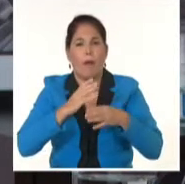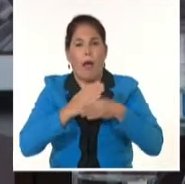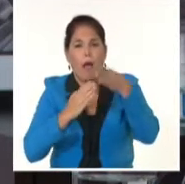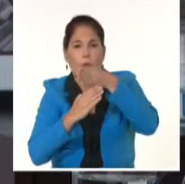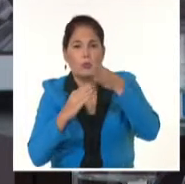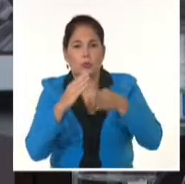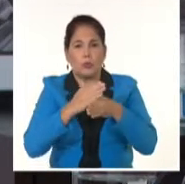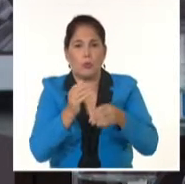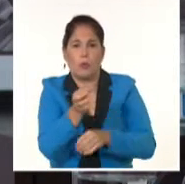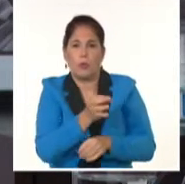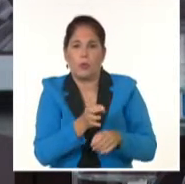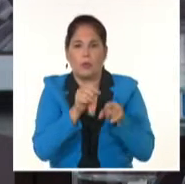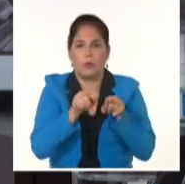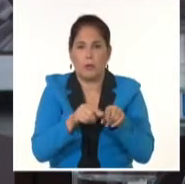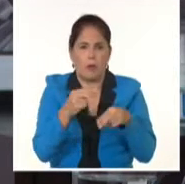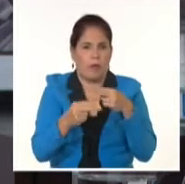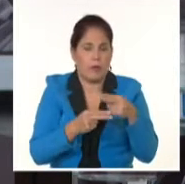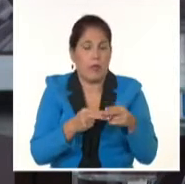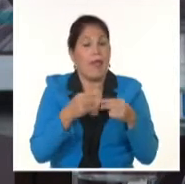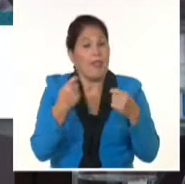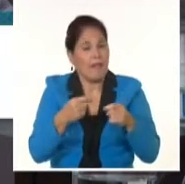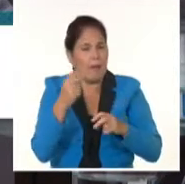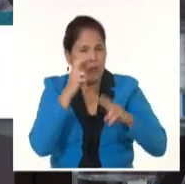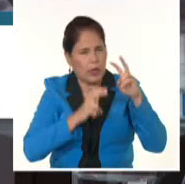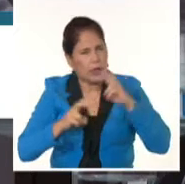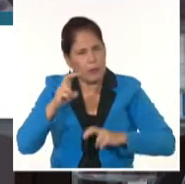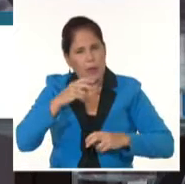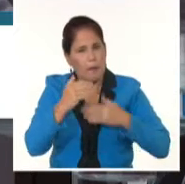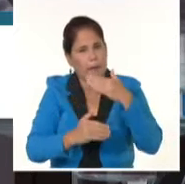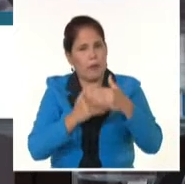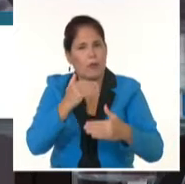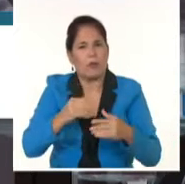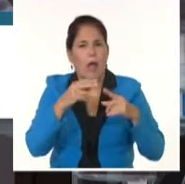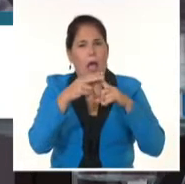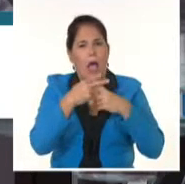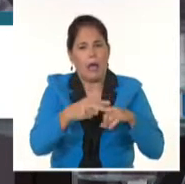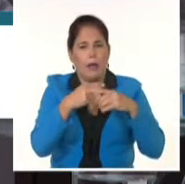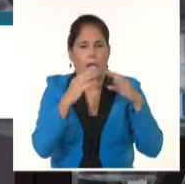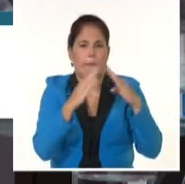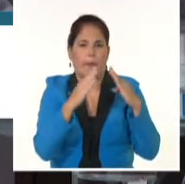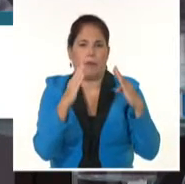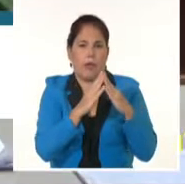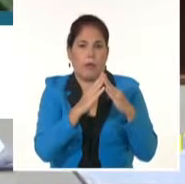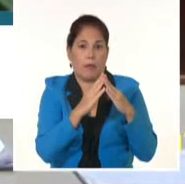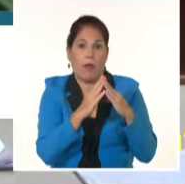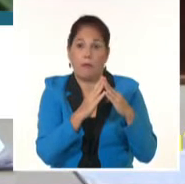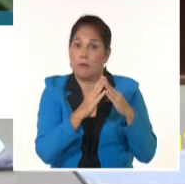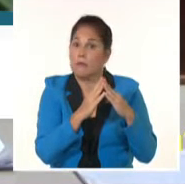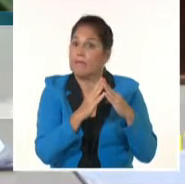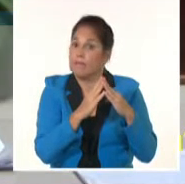de los municipios. Tenemos que estudiar cómo proceder en la reconstrucción de las viviendas donde